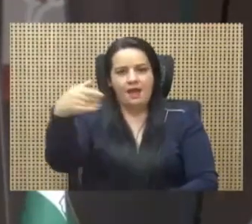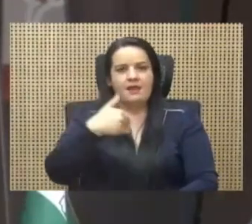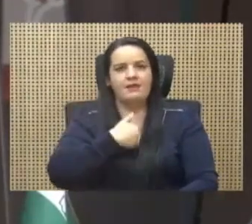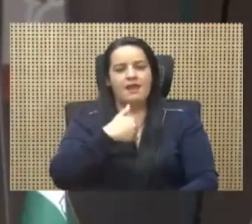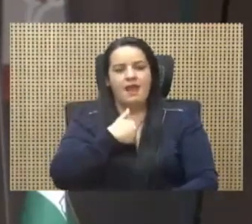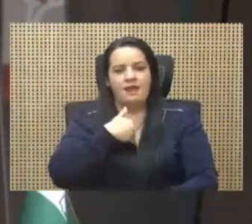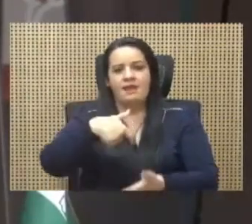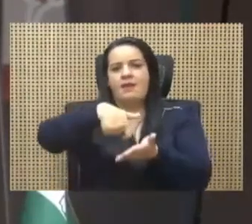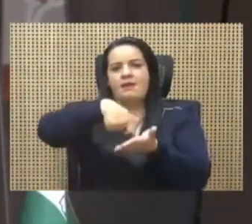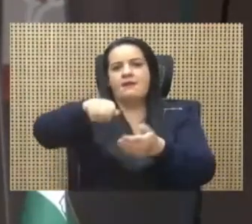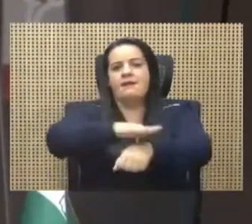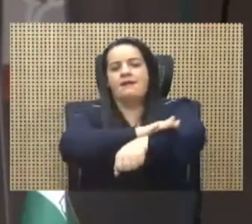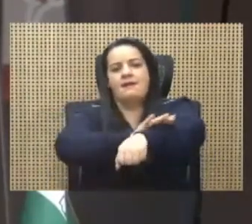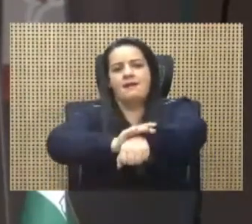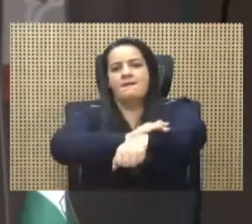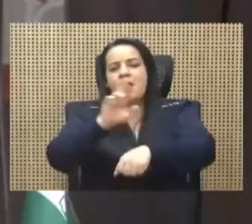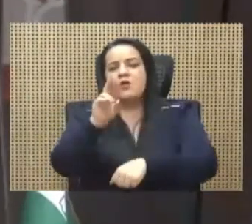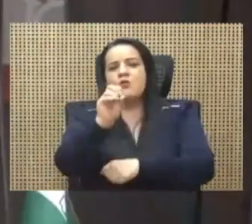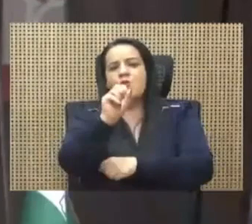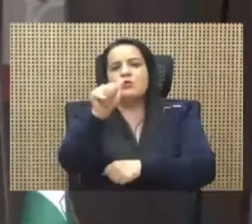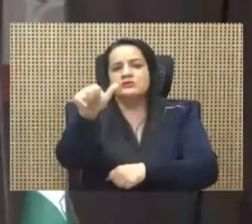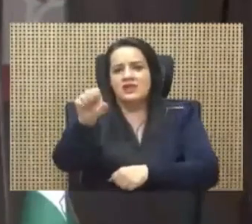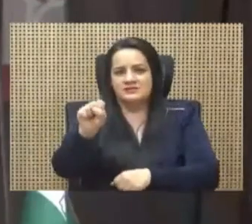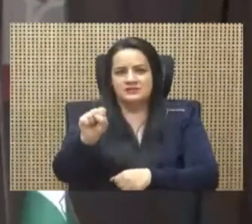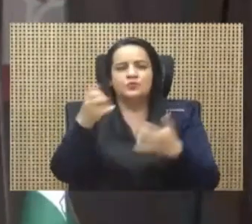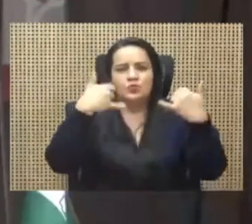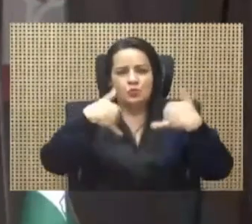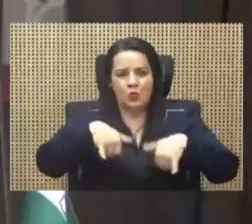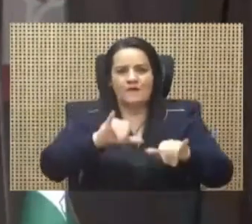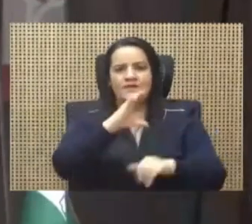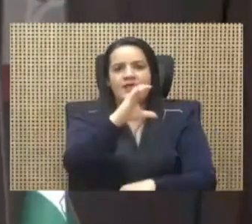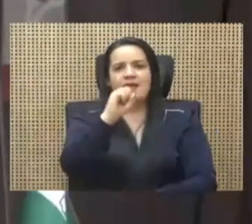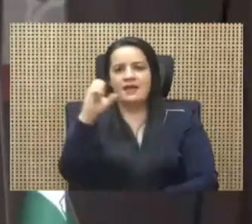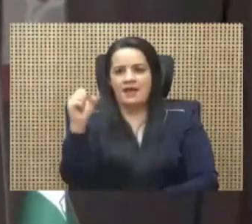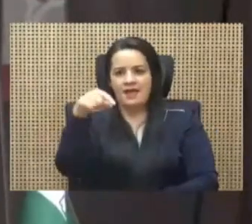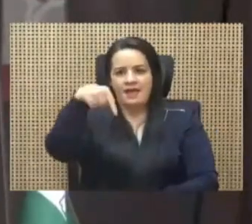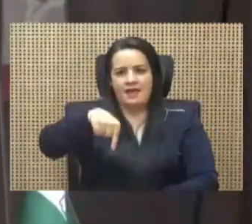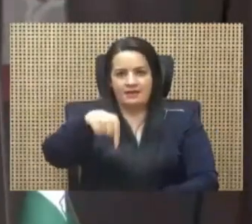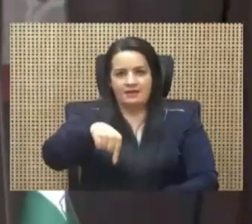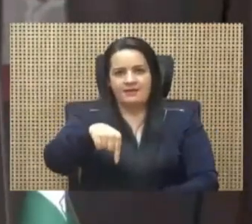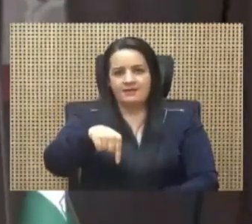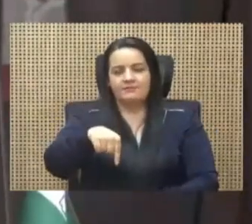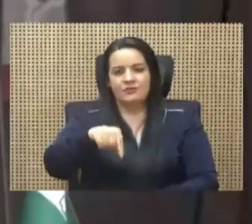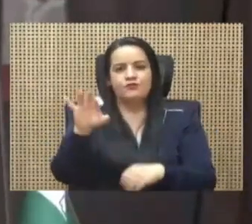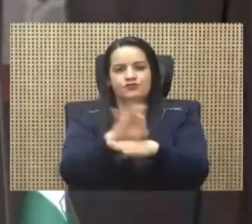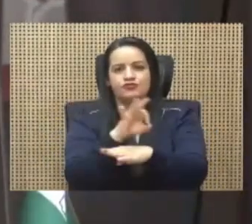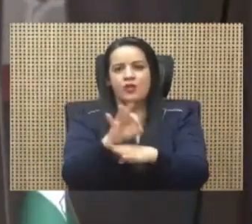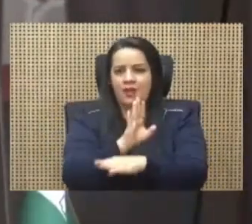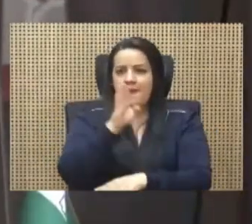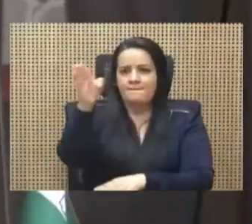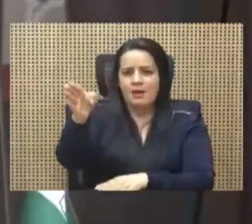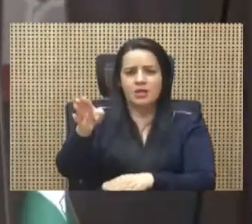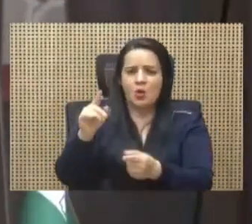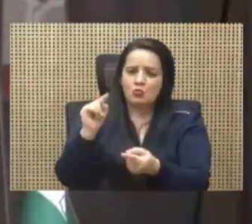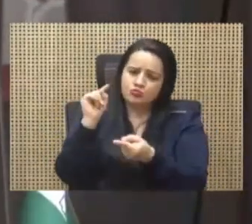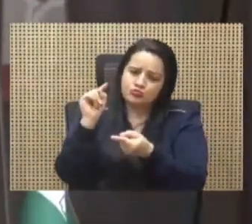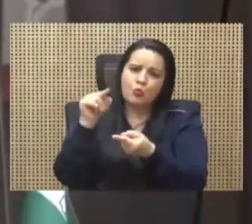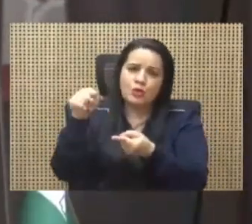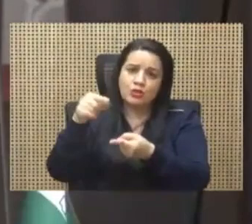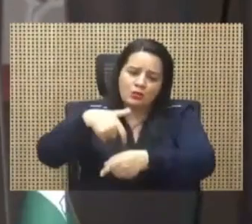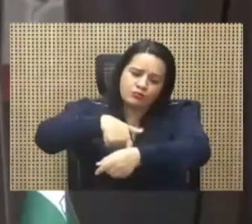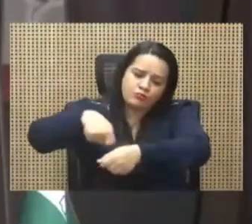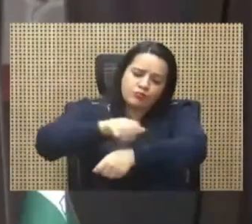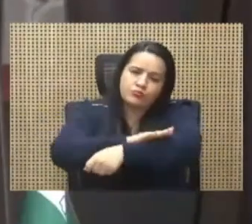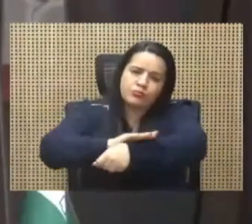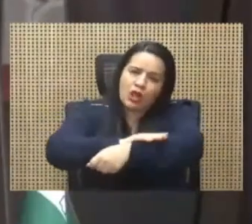señor presidente. Todavía la caja en este país funciona. Vaya a la caja, recoja unos tubitos de crema de